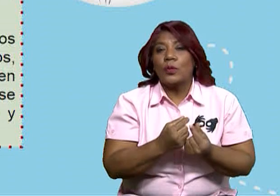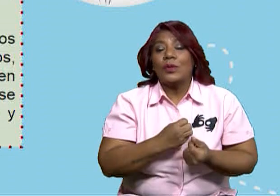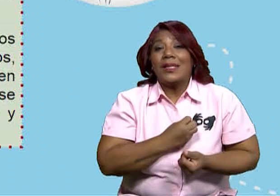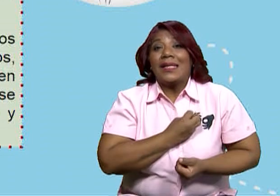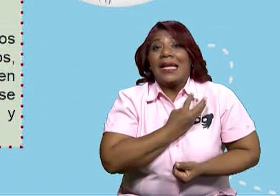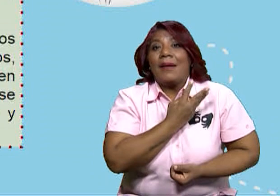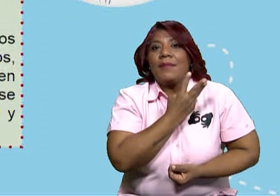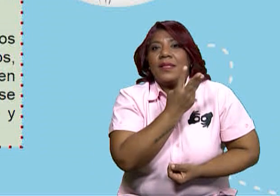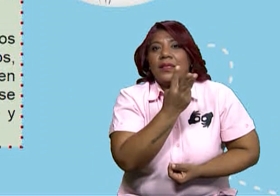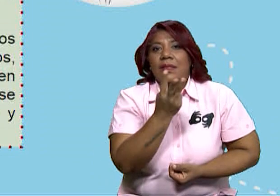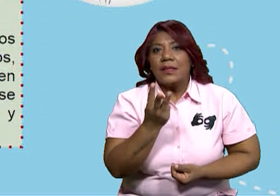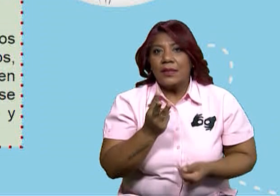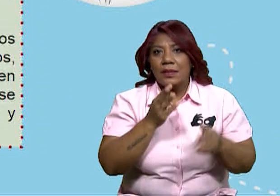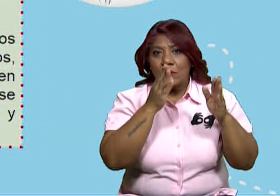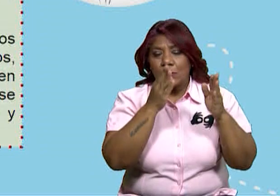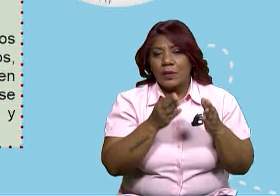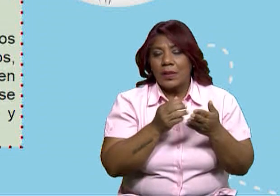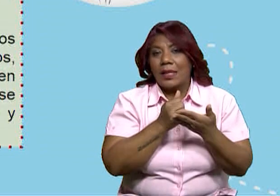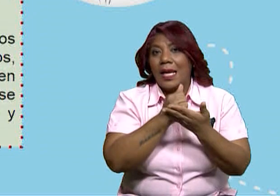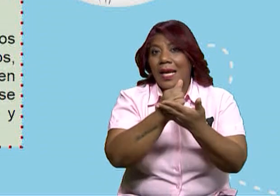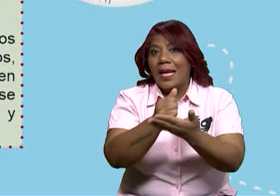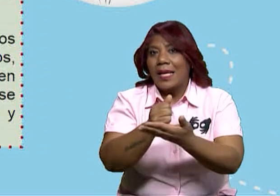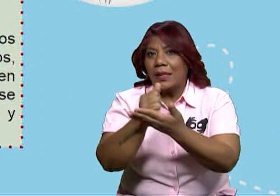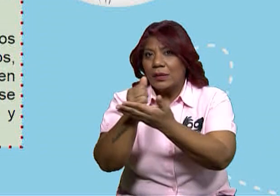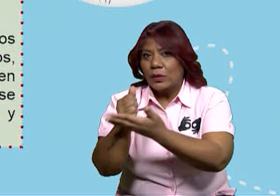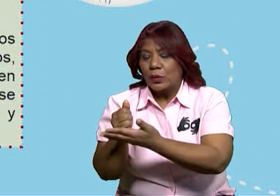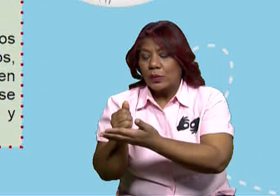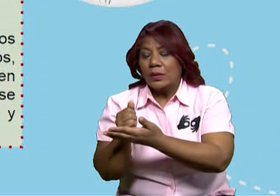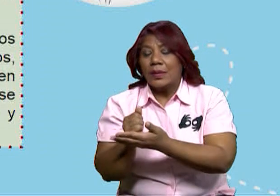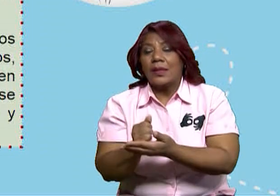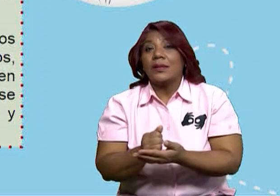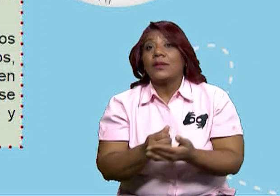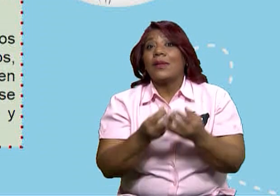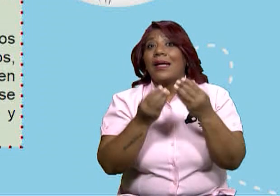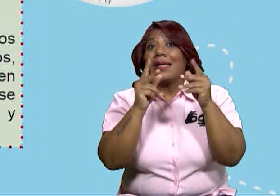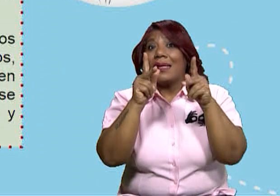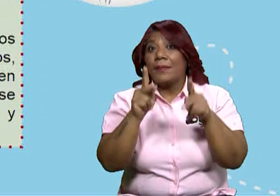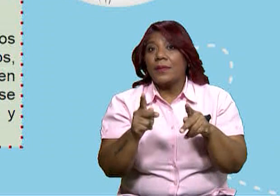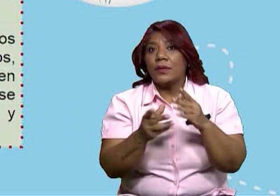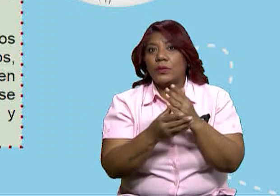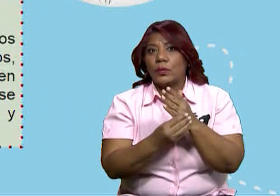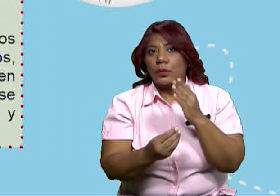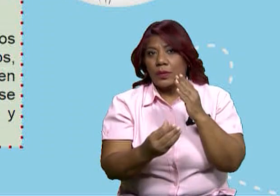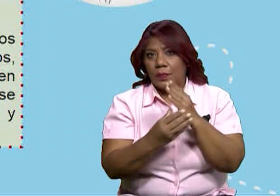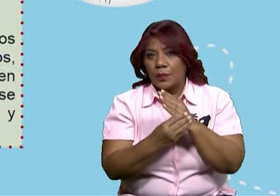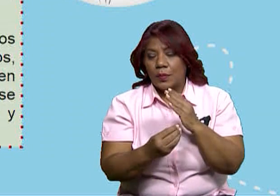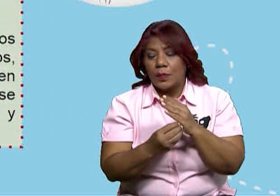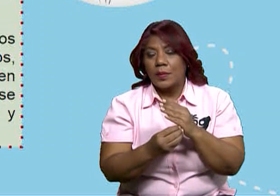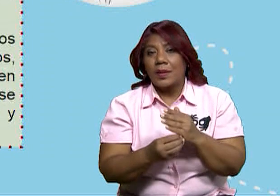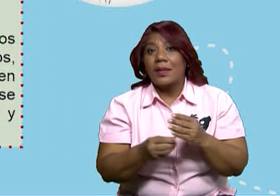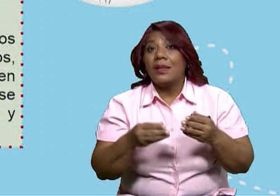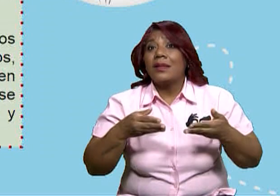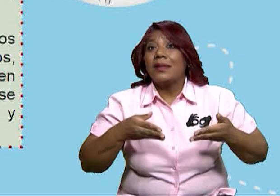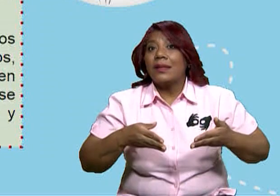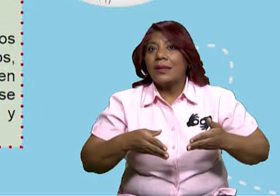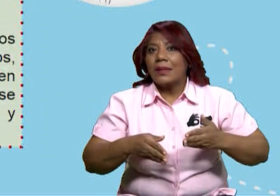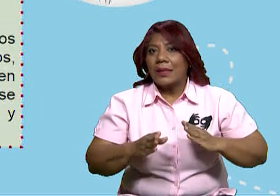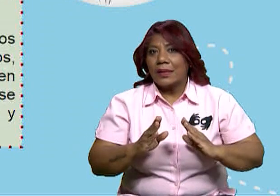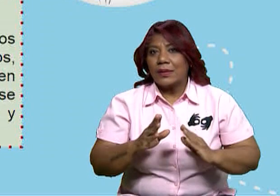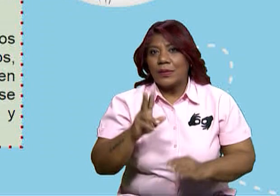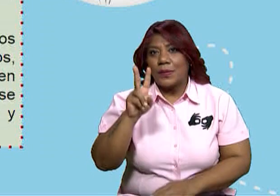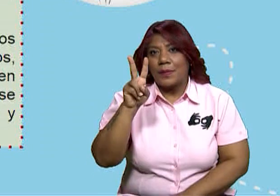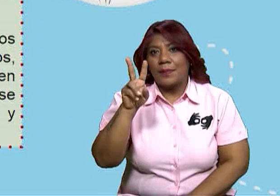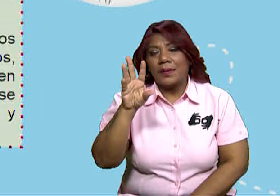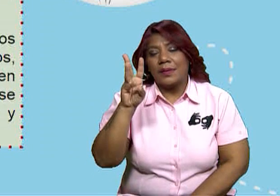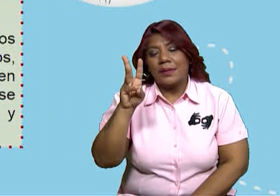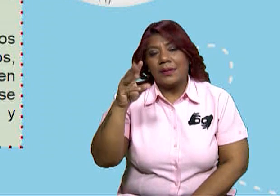más pobres. Su nombre real era Agnes Gonza Bojaxiu. Nació el 26 de agosto